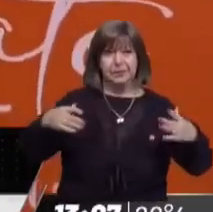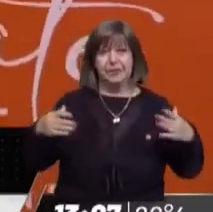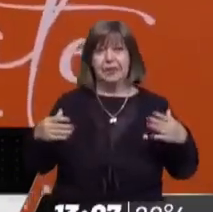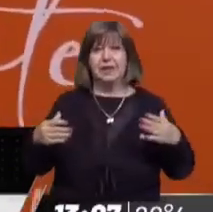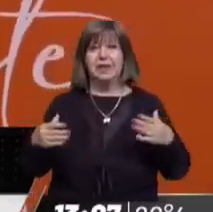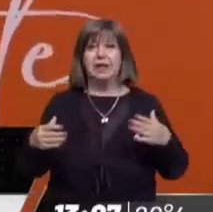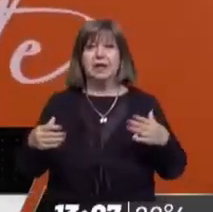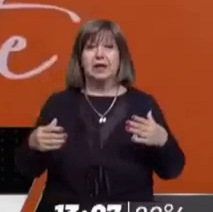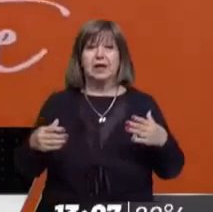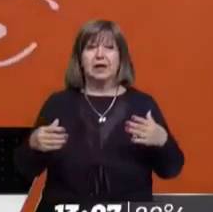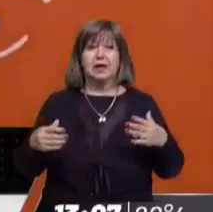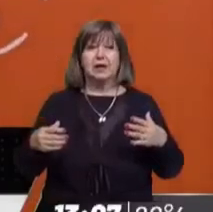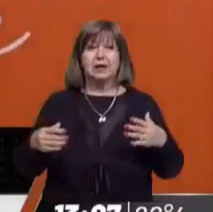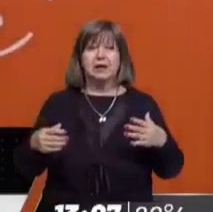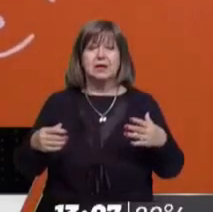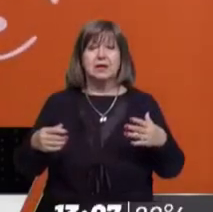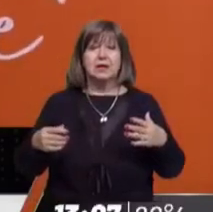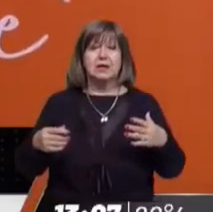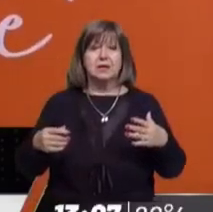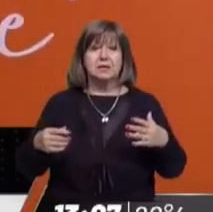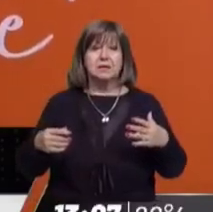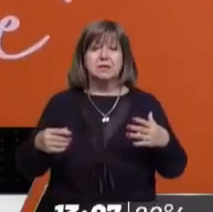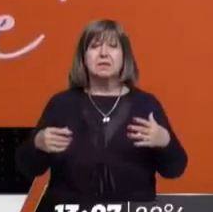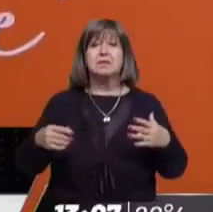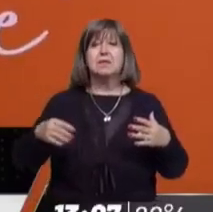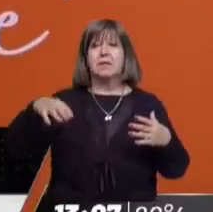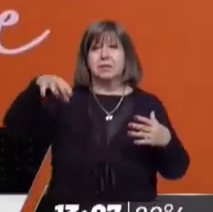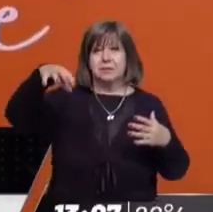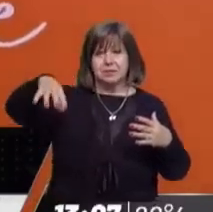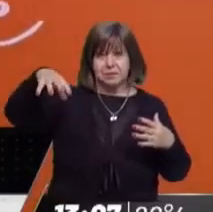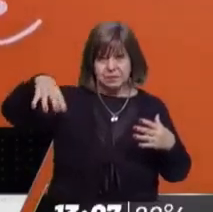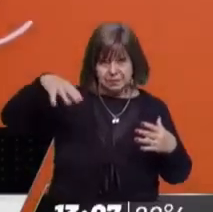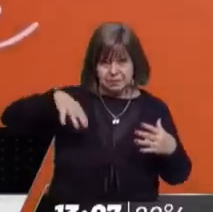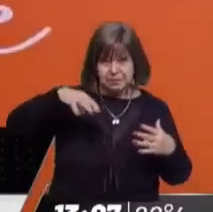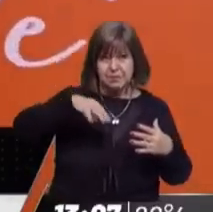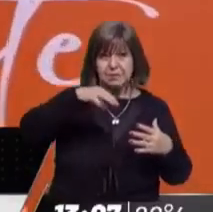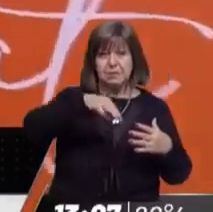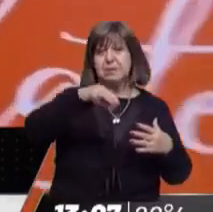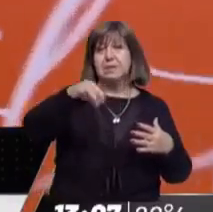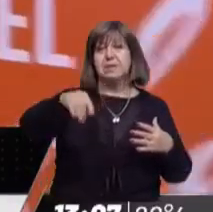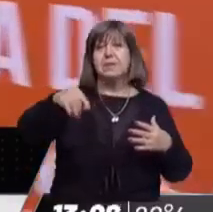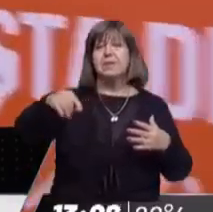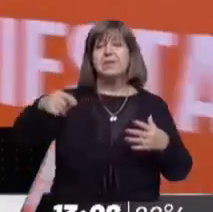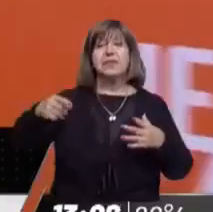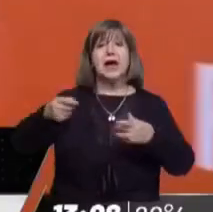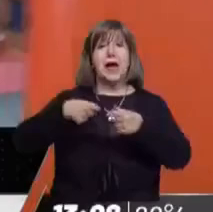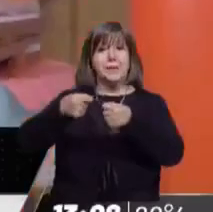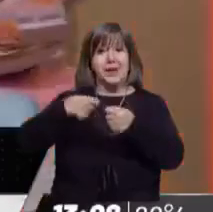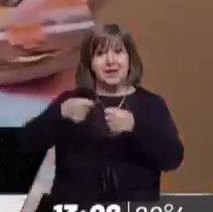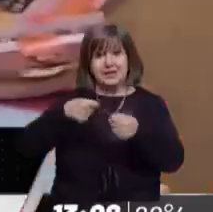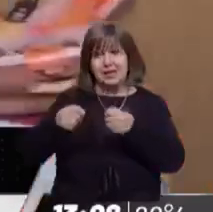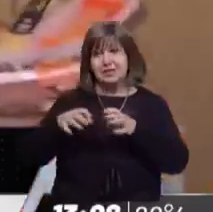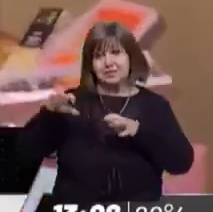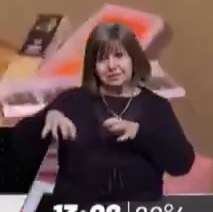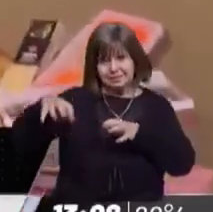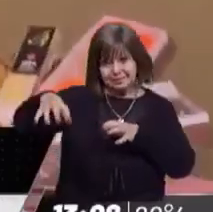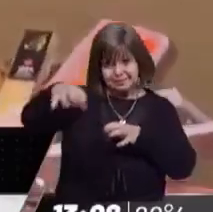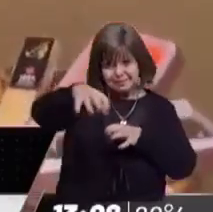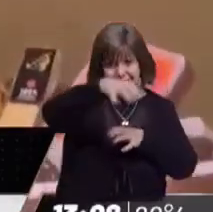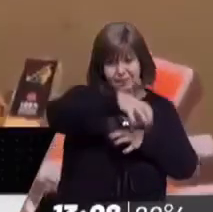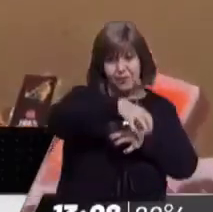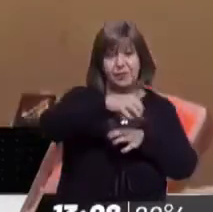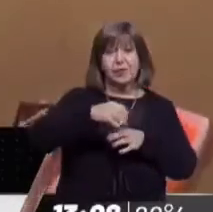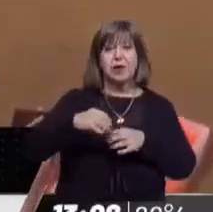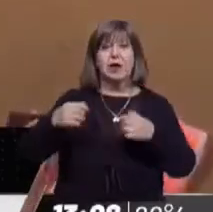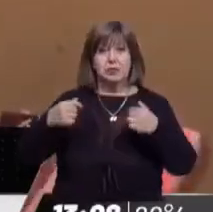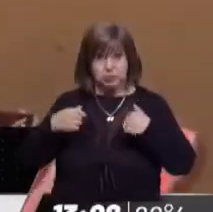los chocolates? Sí, señor. Bueno, han aportado sus productos, ¿y? Han aportado sus productos. Pero en realidad